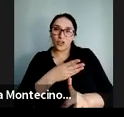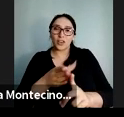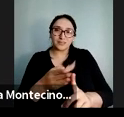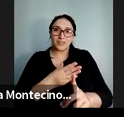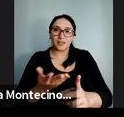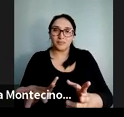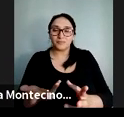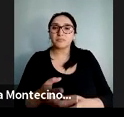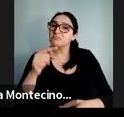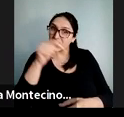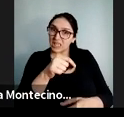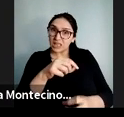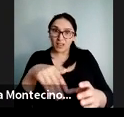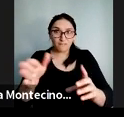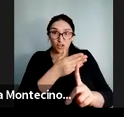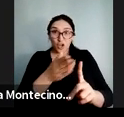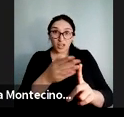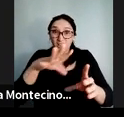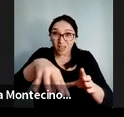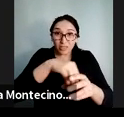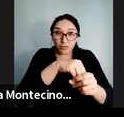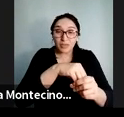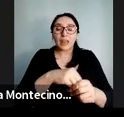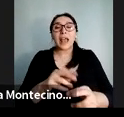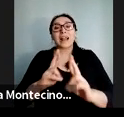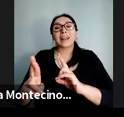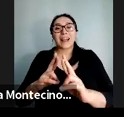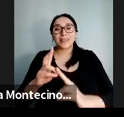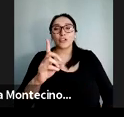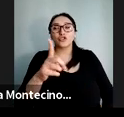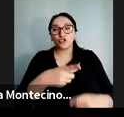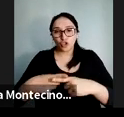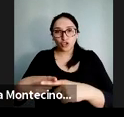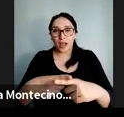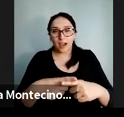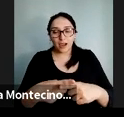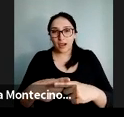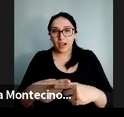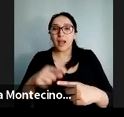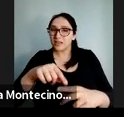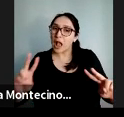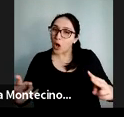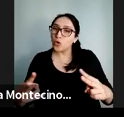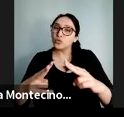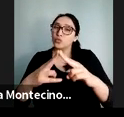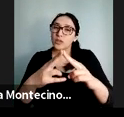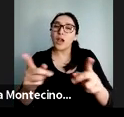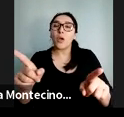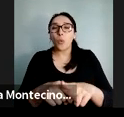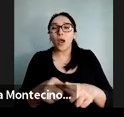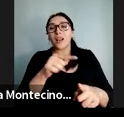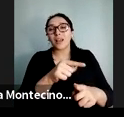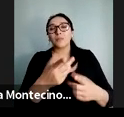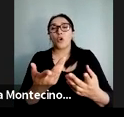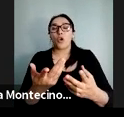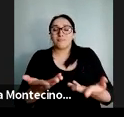Este tipo de ataques se dan frecuentemente en redes sociales. Finalmente las redes sociales están construidas un poco bajo este alero de